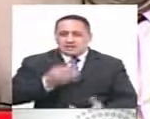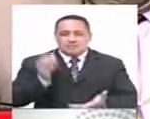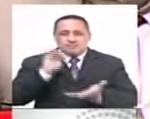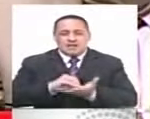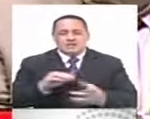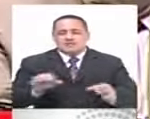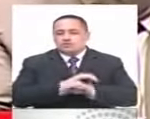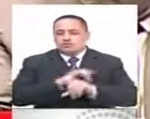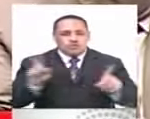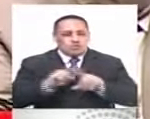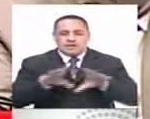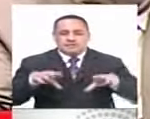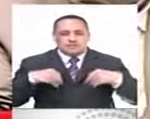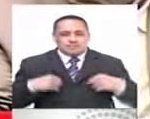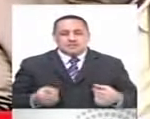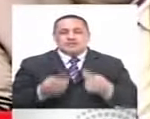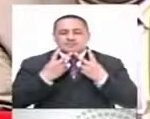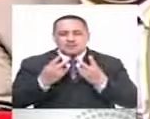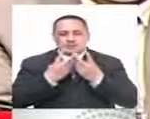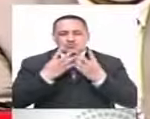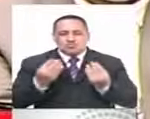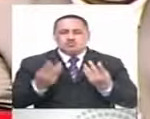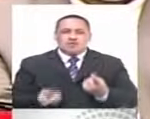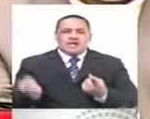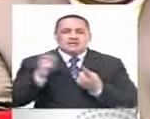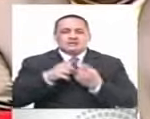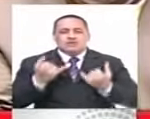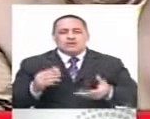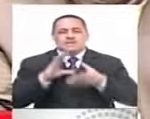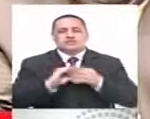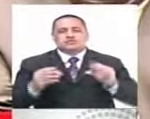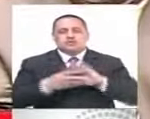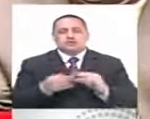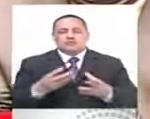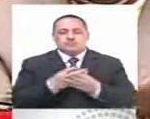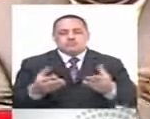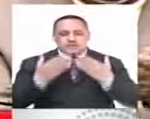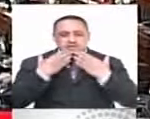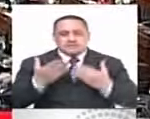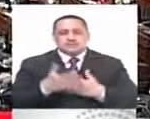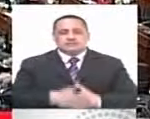de los que está ya llena a la fecha nuestra historia. Muchas